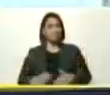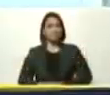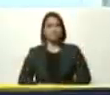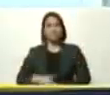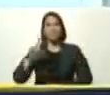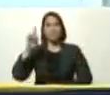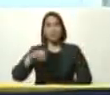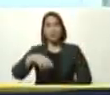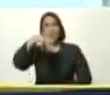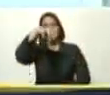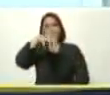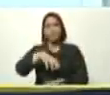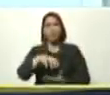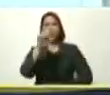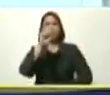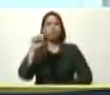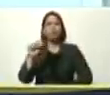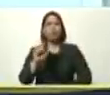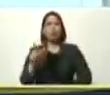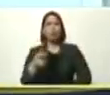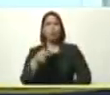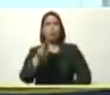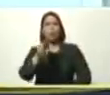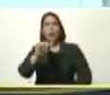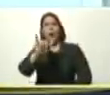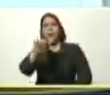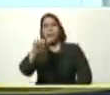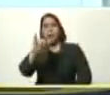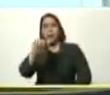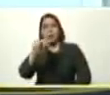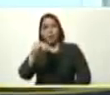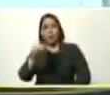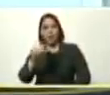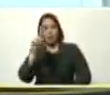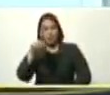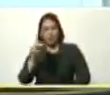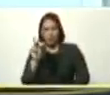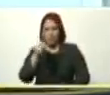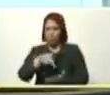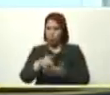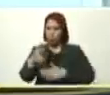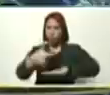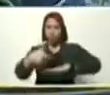También de la región sur de Guayana, Ángel Marcano, presente,